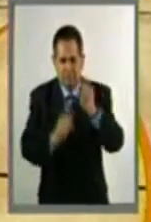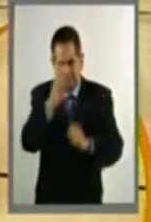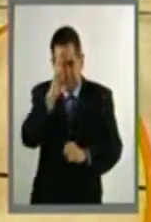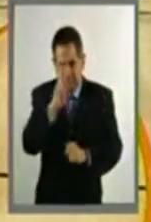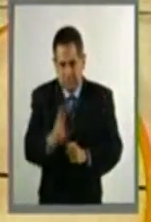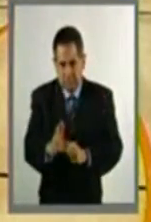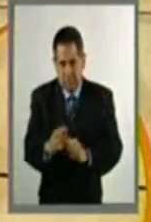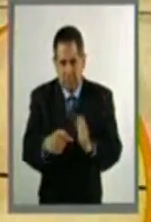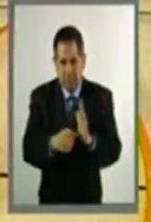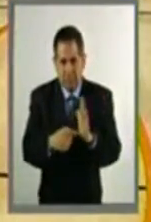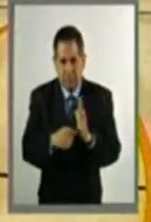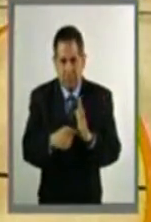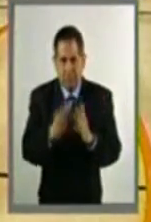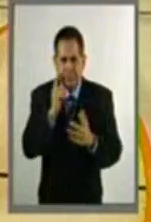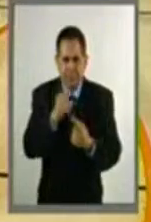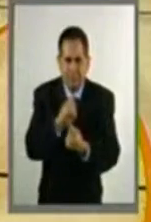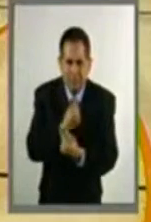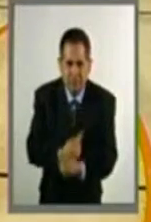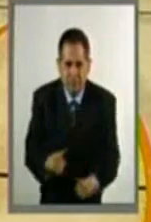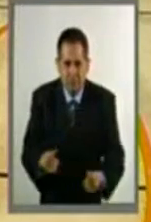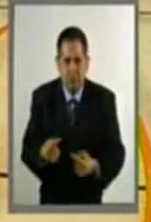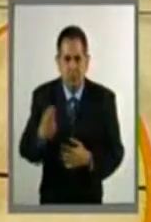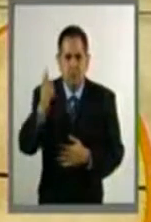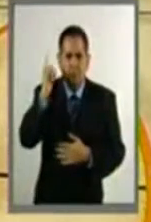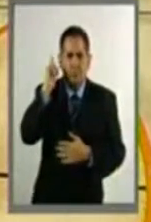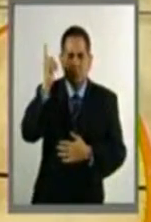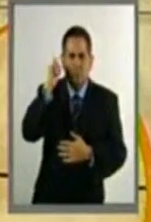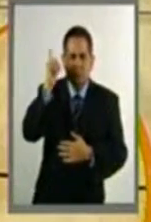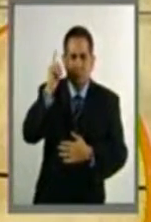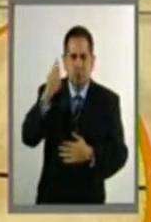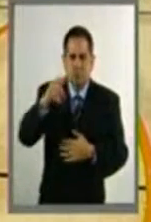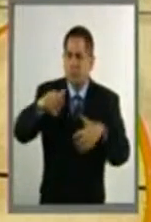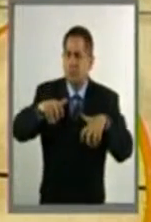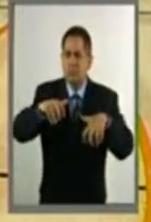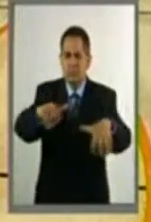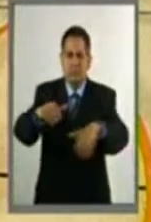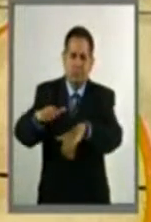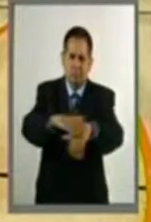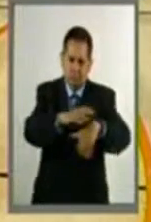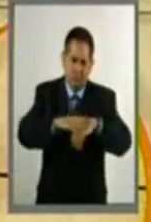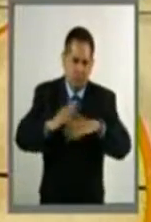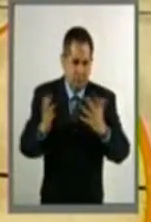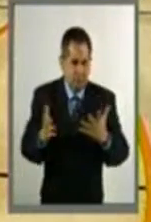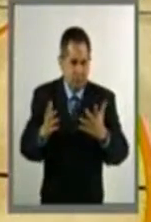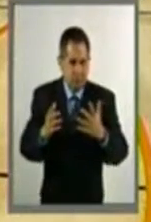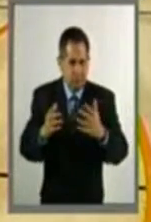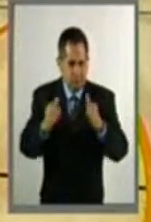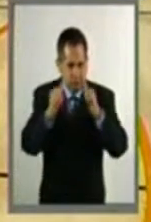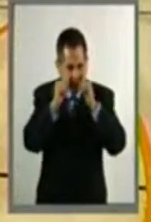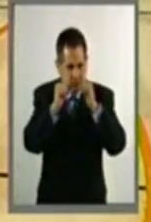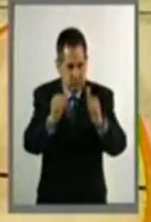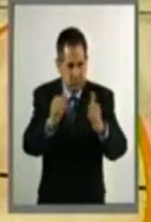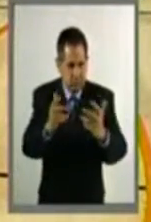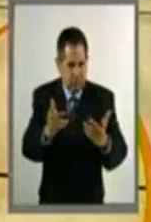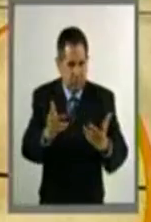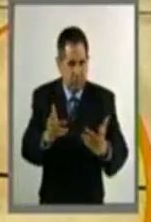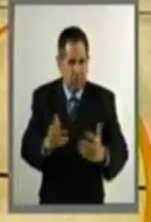trata de la Constitución y de la niñez. Ojalá el Pleno nos pudiera dar un segundito.